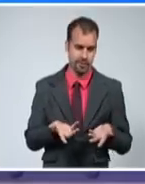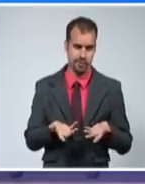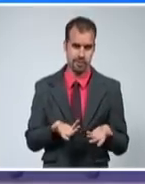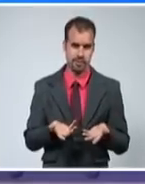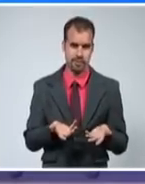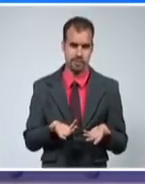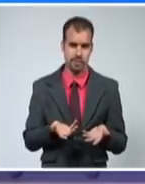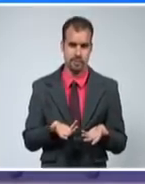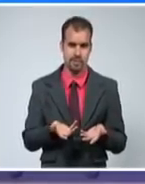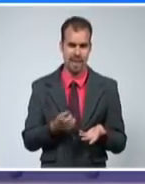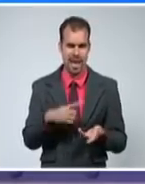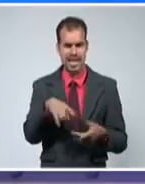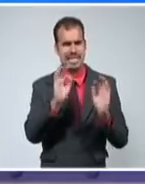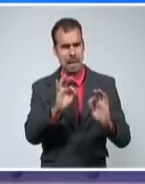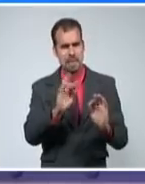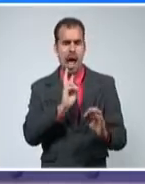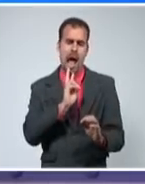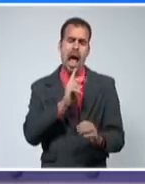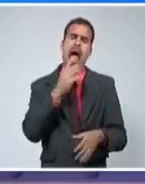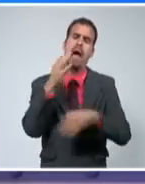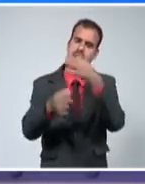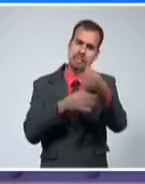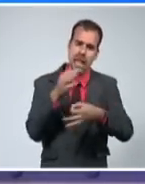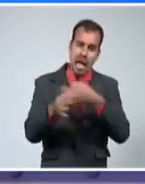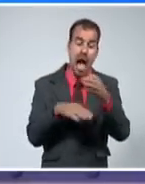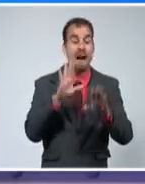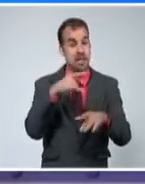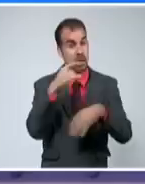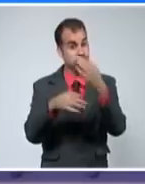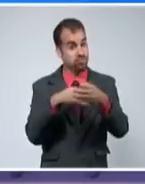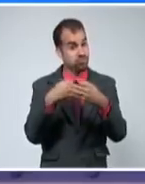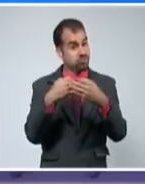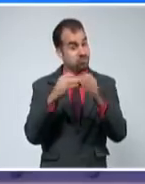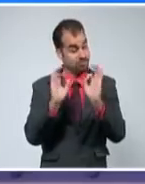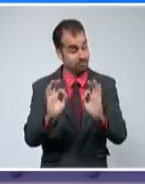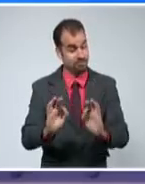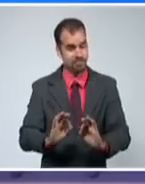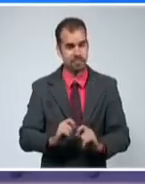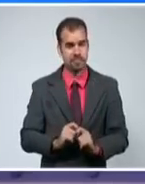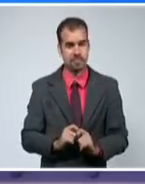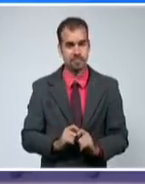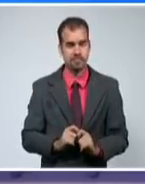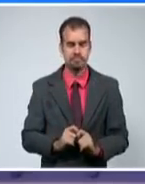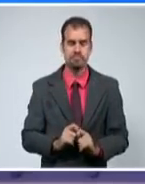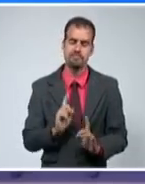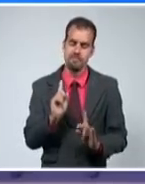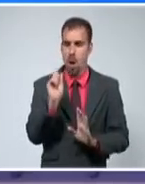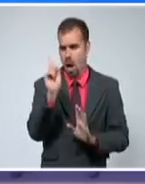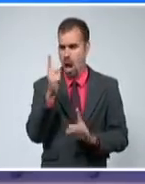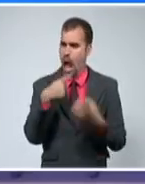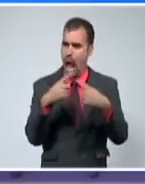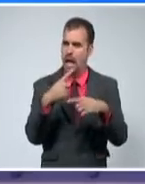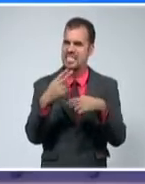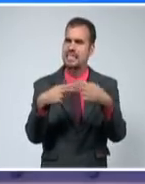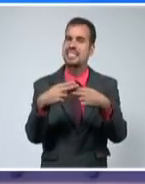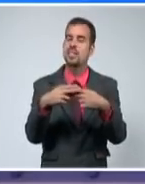revelan vicent y a veces dicen mucho algo se está organizando para mañana sí para mañana en horario